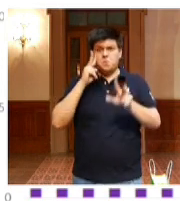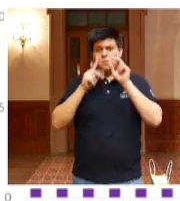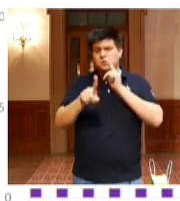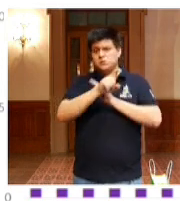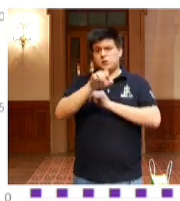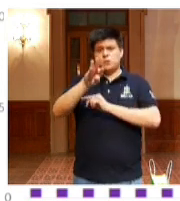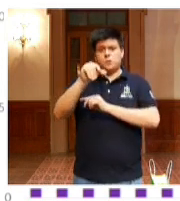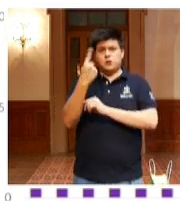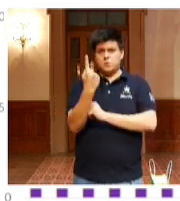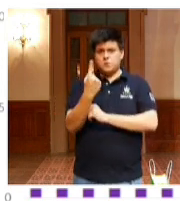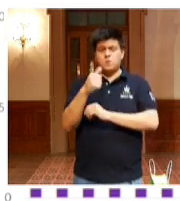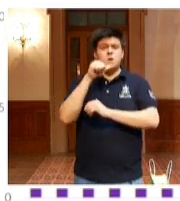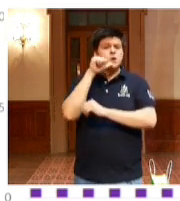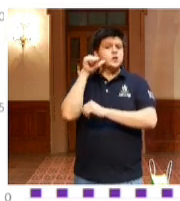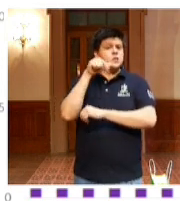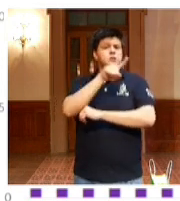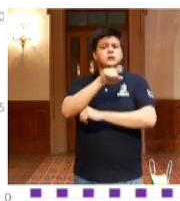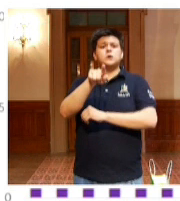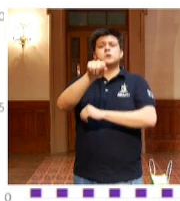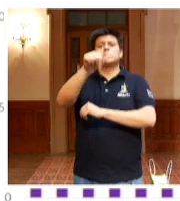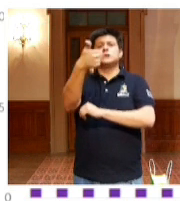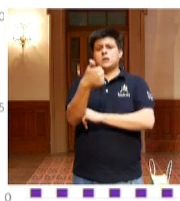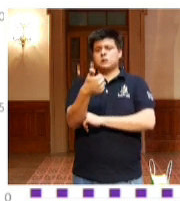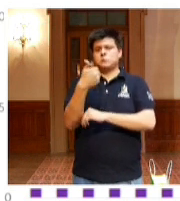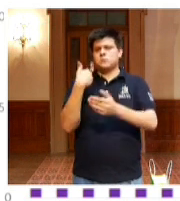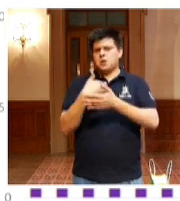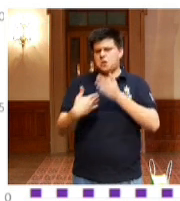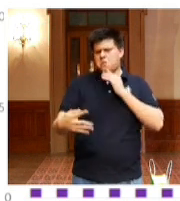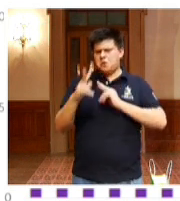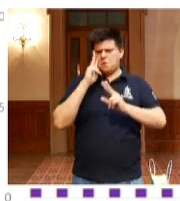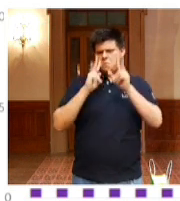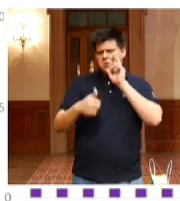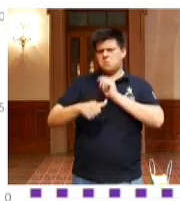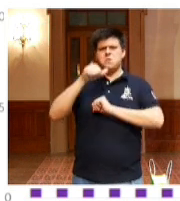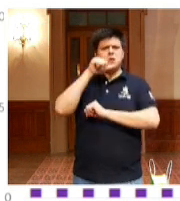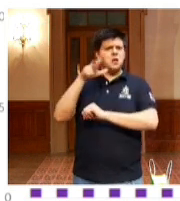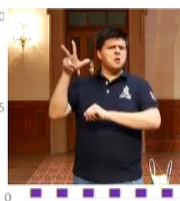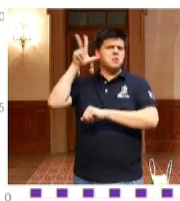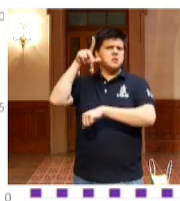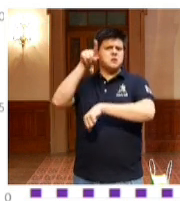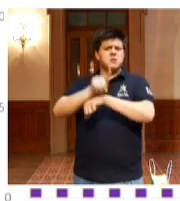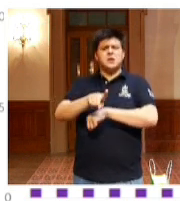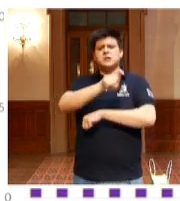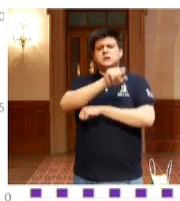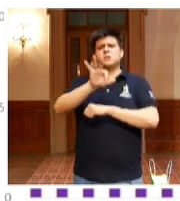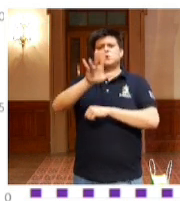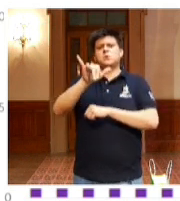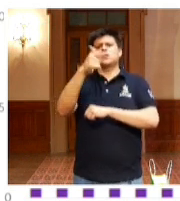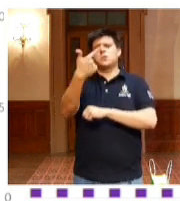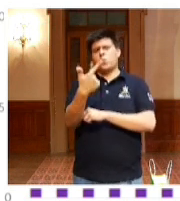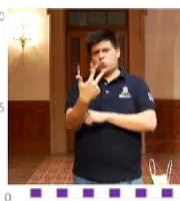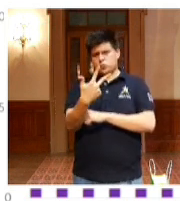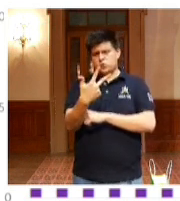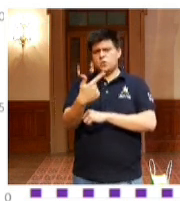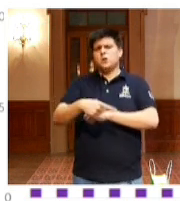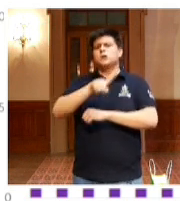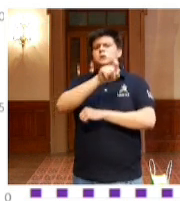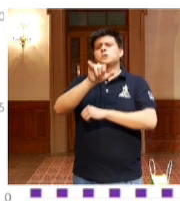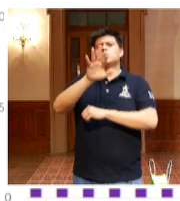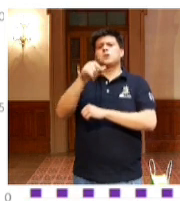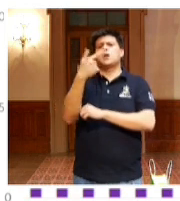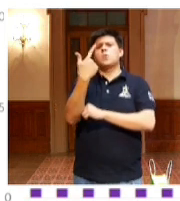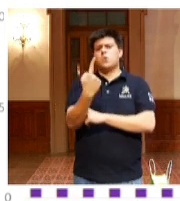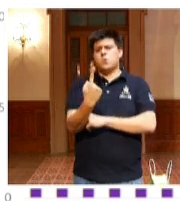ayer 176 días anterior 148 851 184